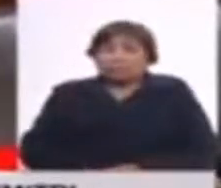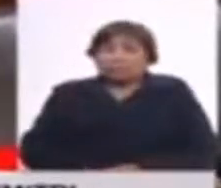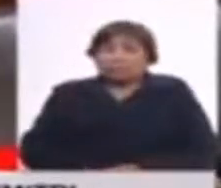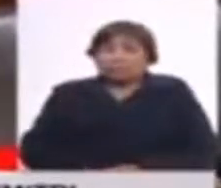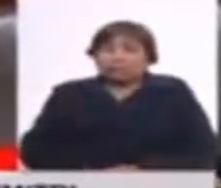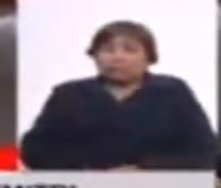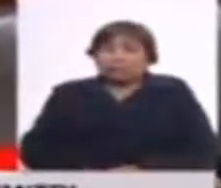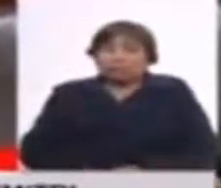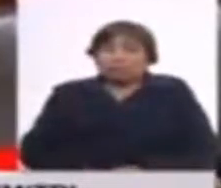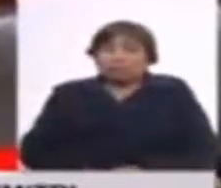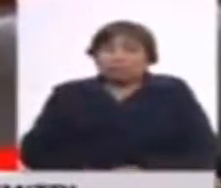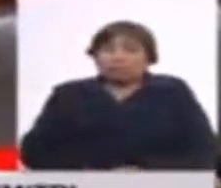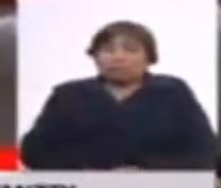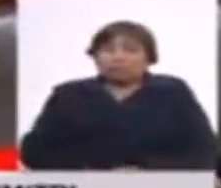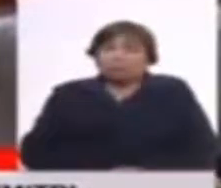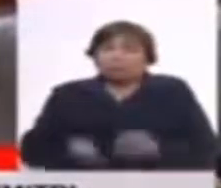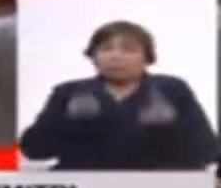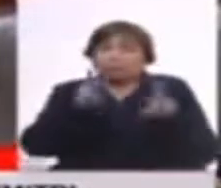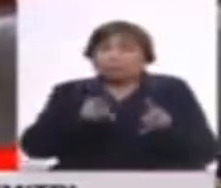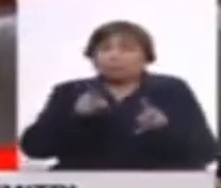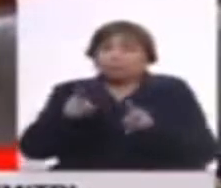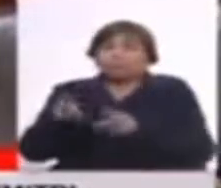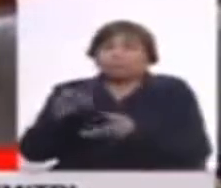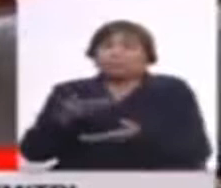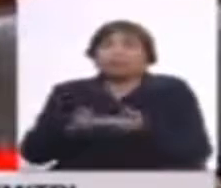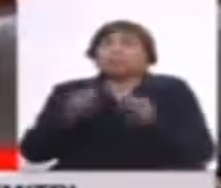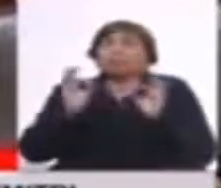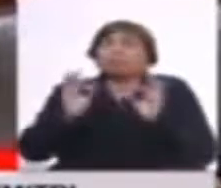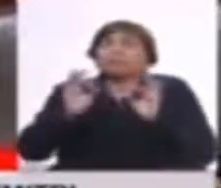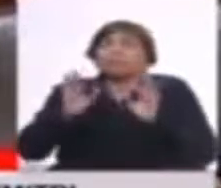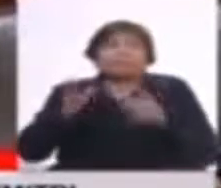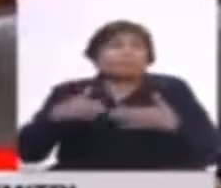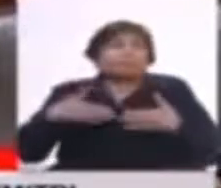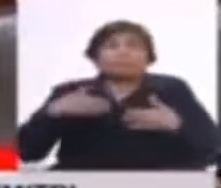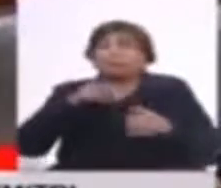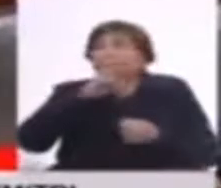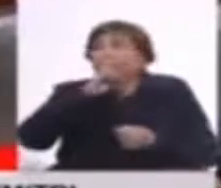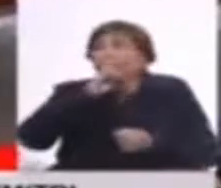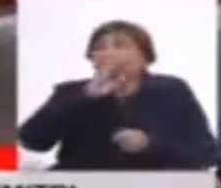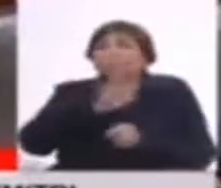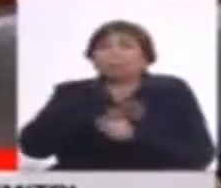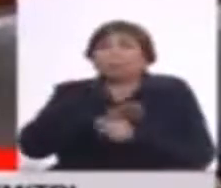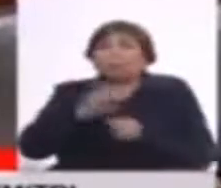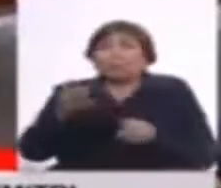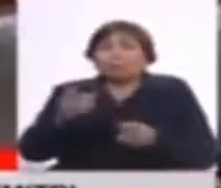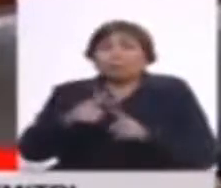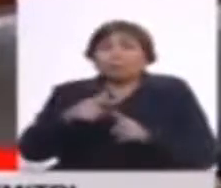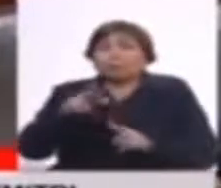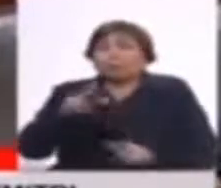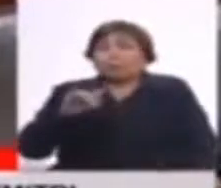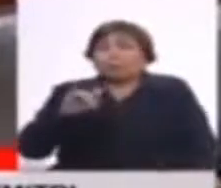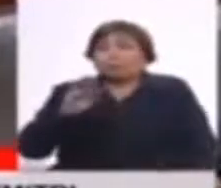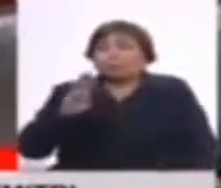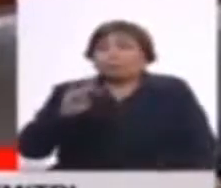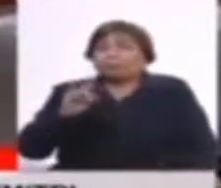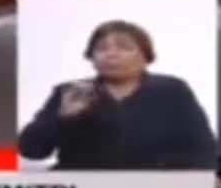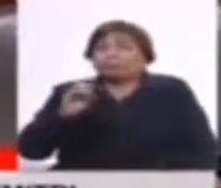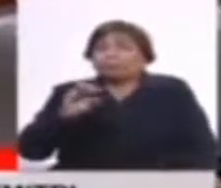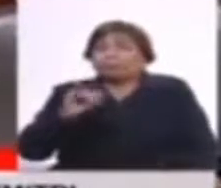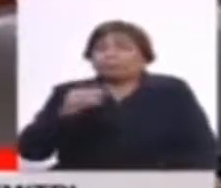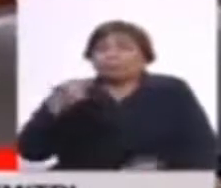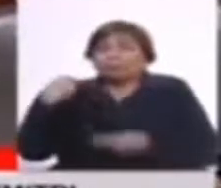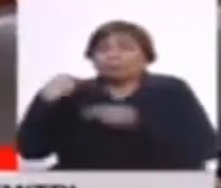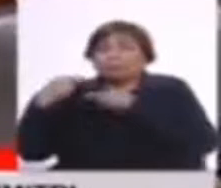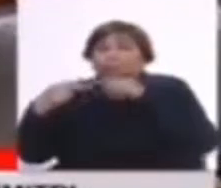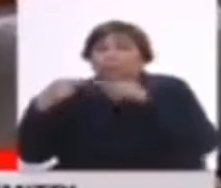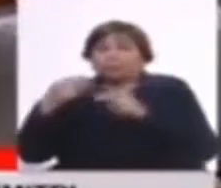¿Cuál es ese plan tan extraordinario que no podía cumplir el general Tiburcio, héroe de la